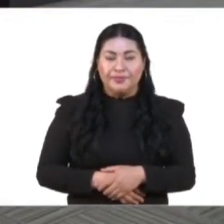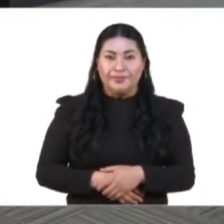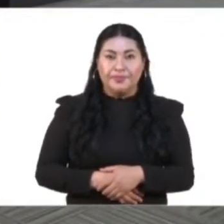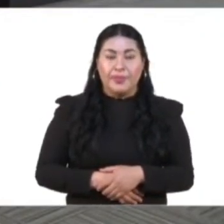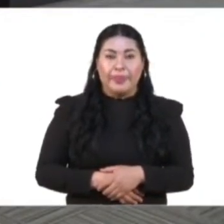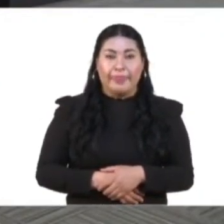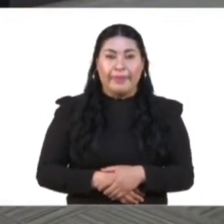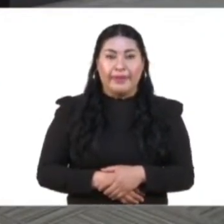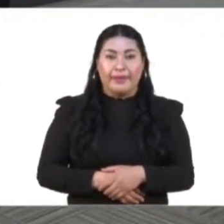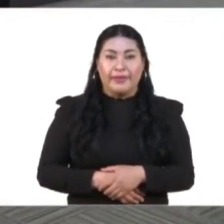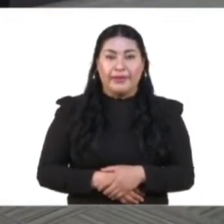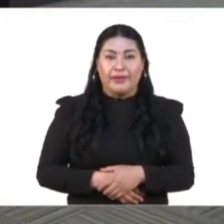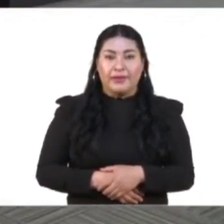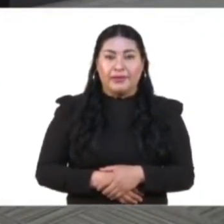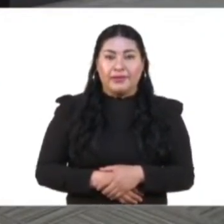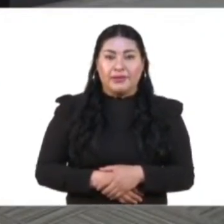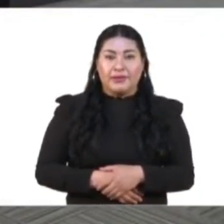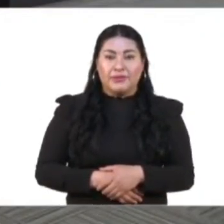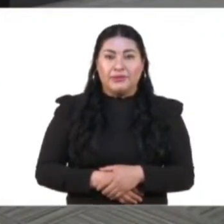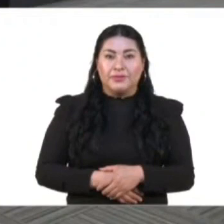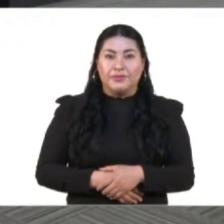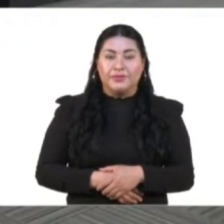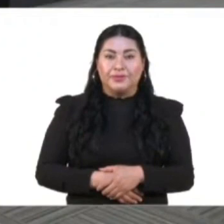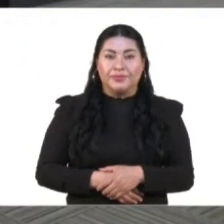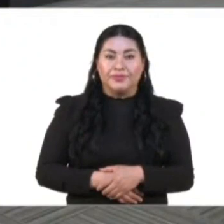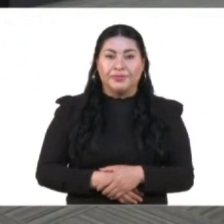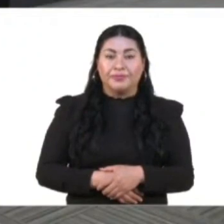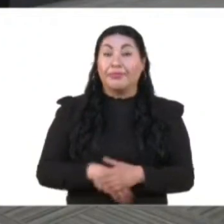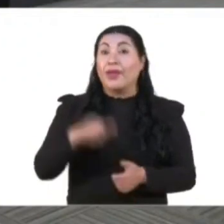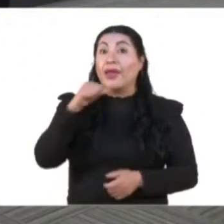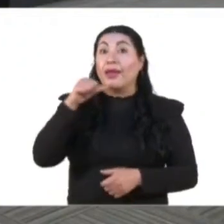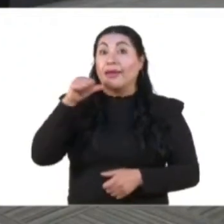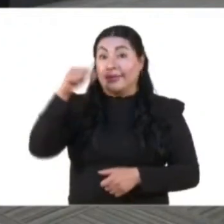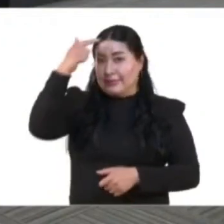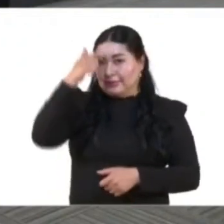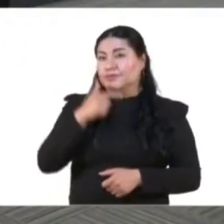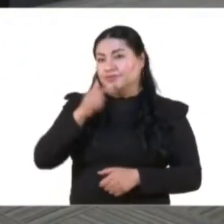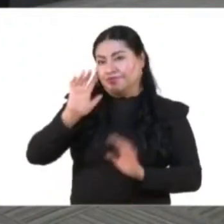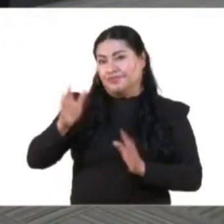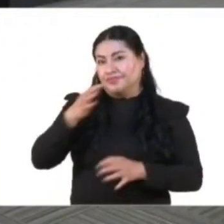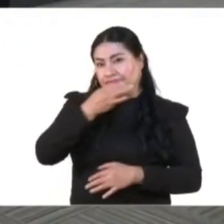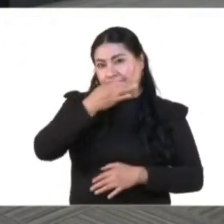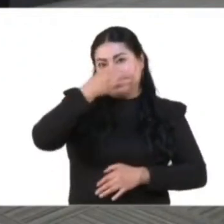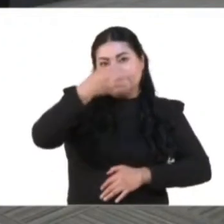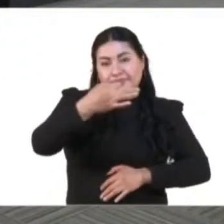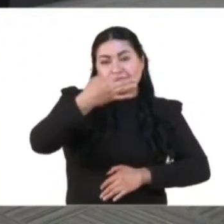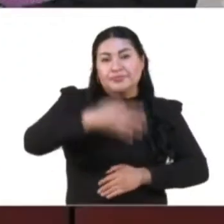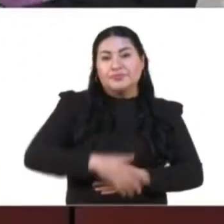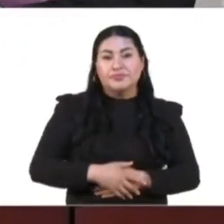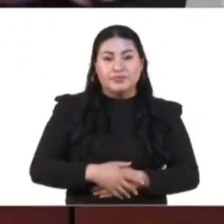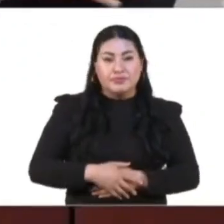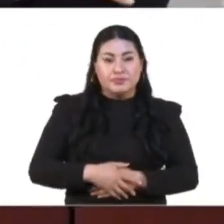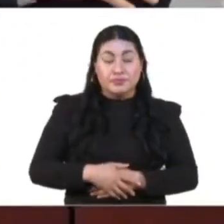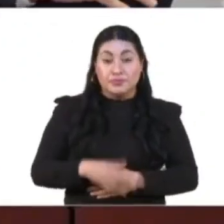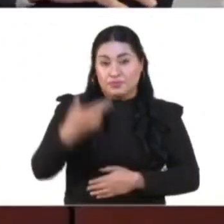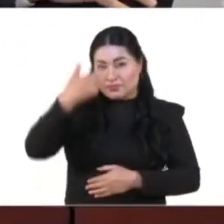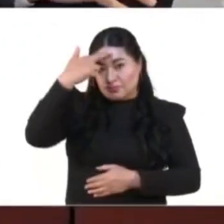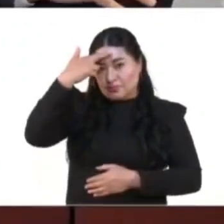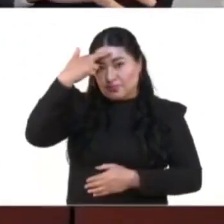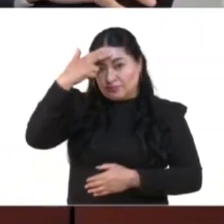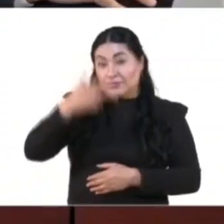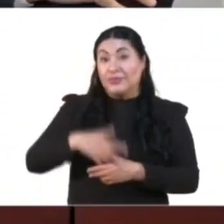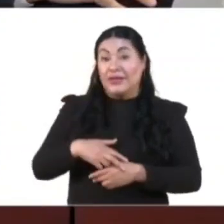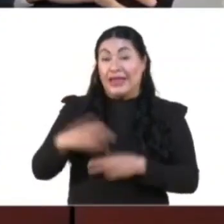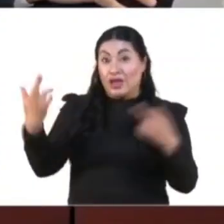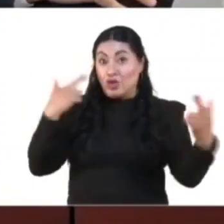Bueno, nuevamente lo comentamos, se comentó mucho anoche obviamente. Recuerden que la activación